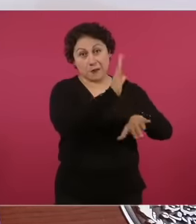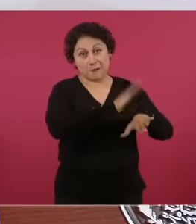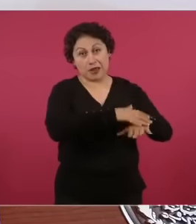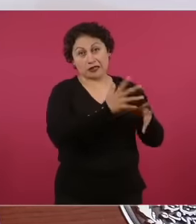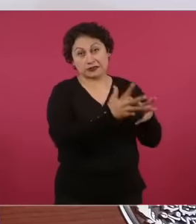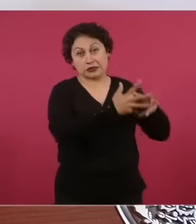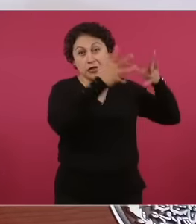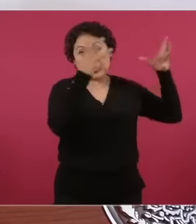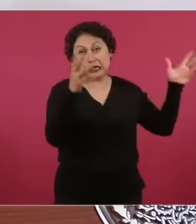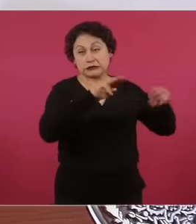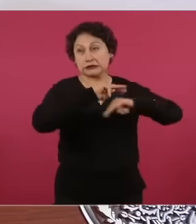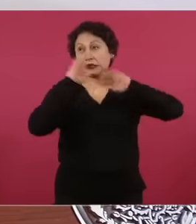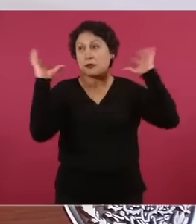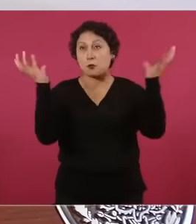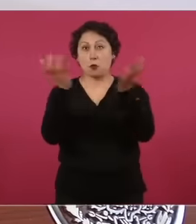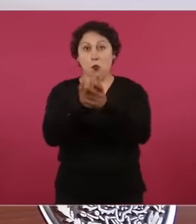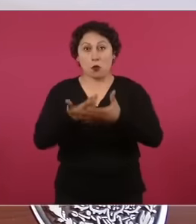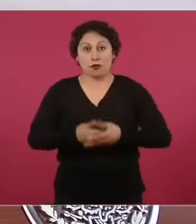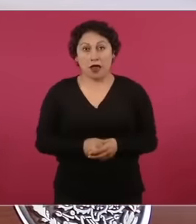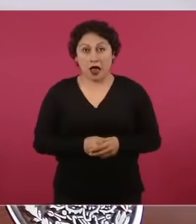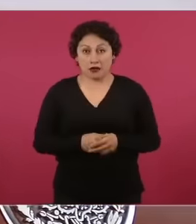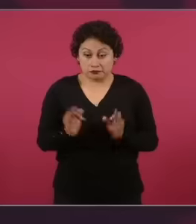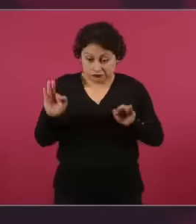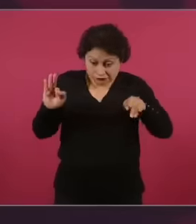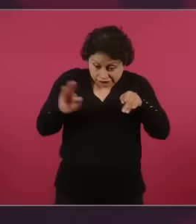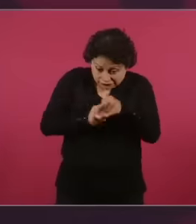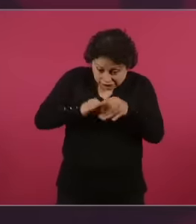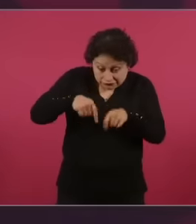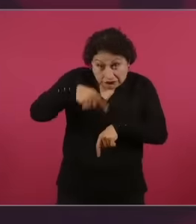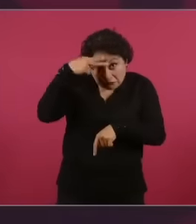que ya se olvidó